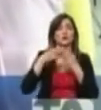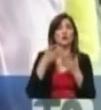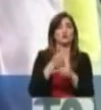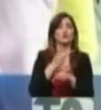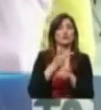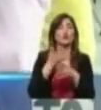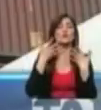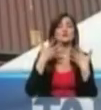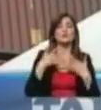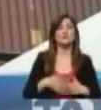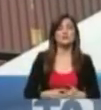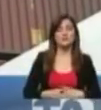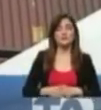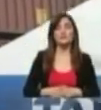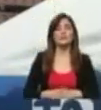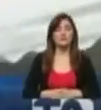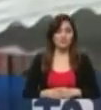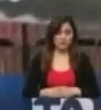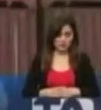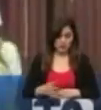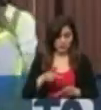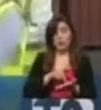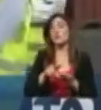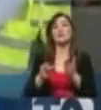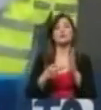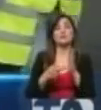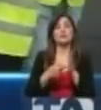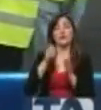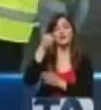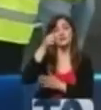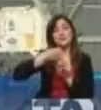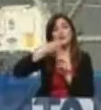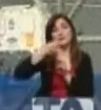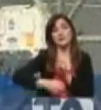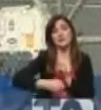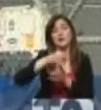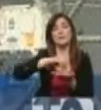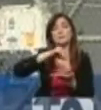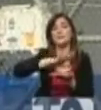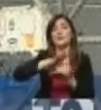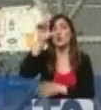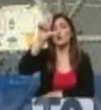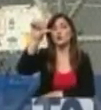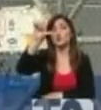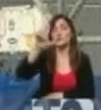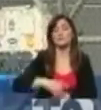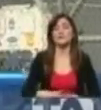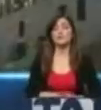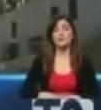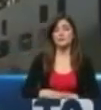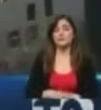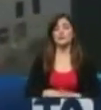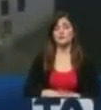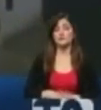la producción de Guayaquil. Esto ocurre mientras el cobro de la tasa de servicio de control aduanero ya se aplica desde las 0 horas de este